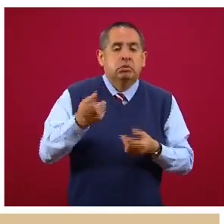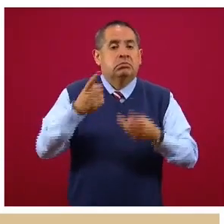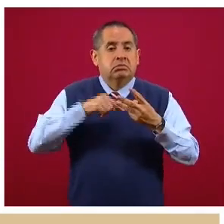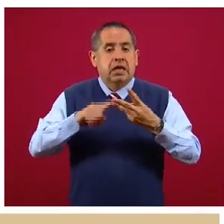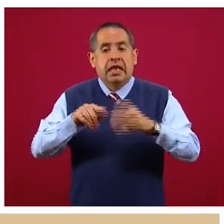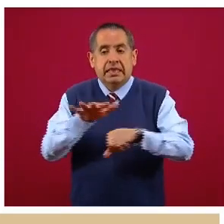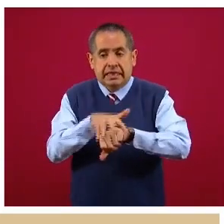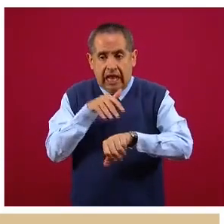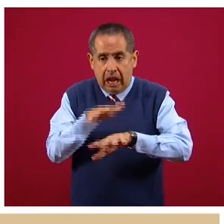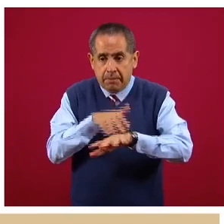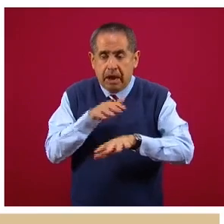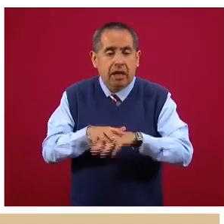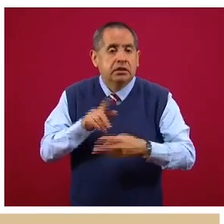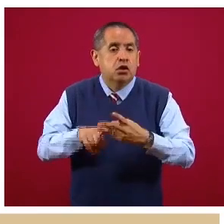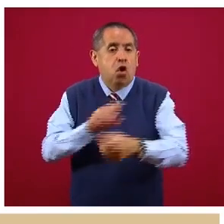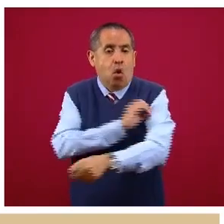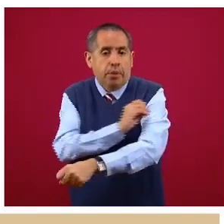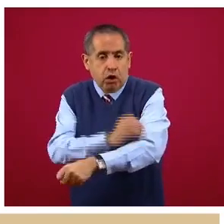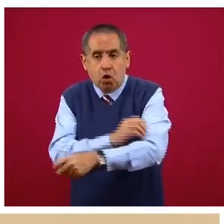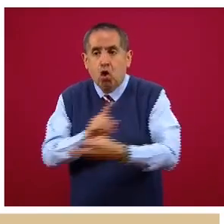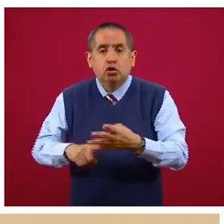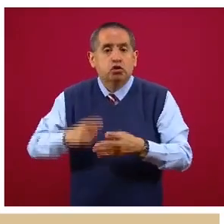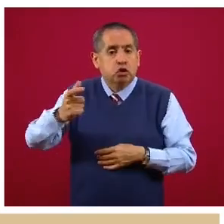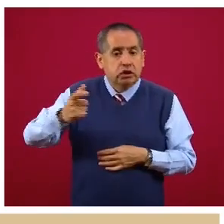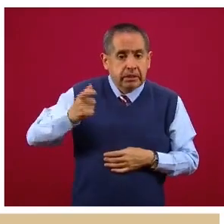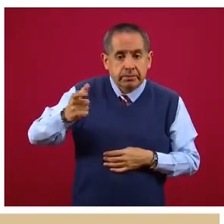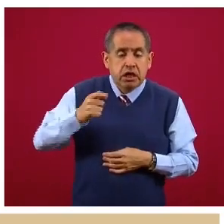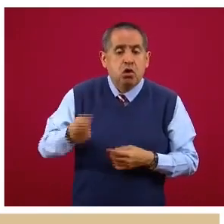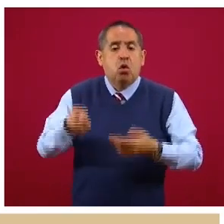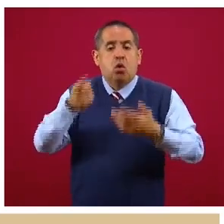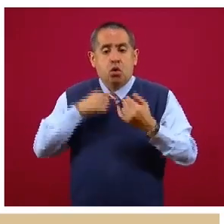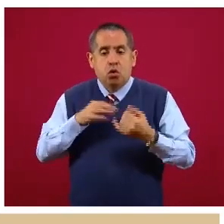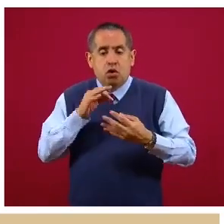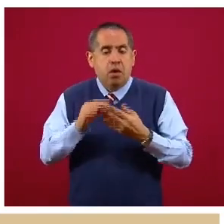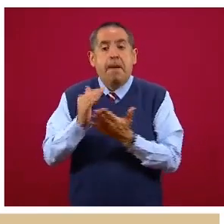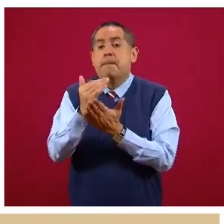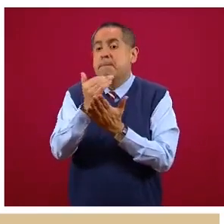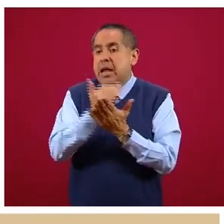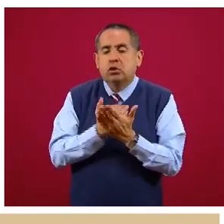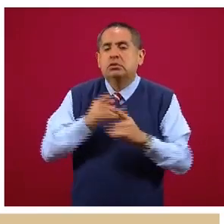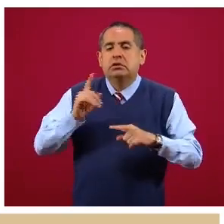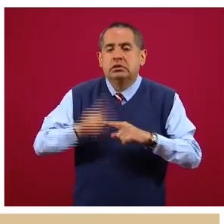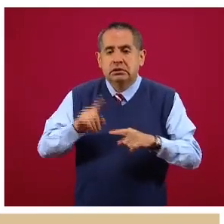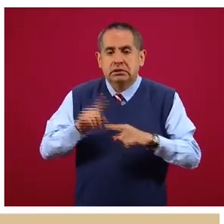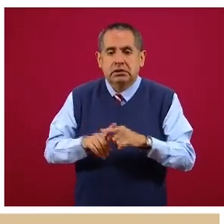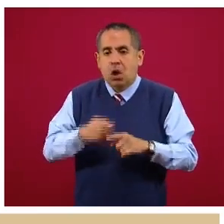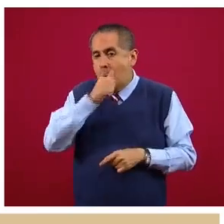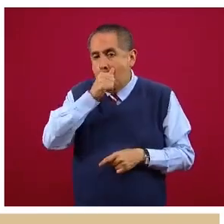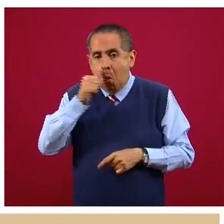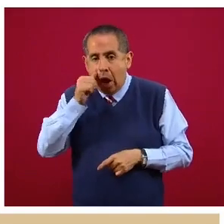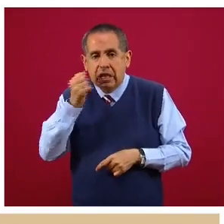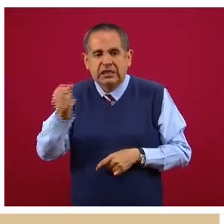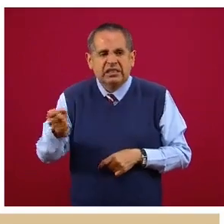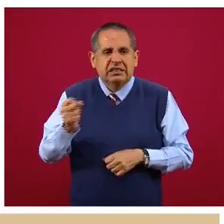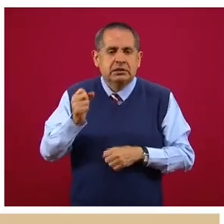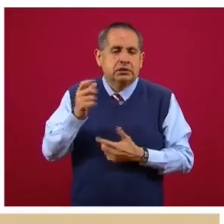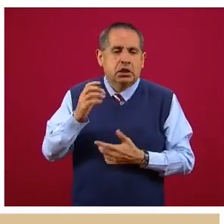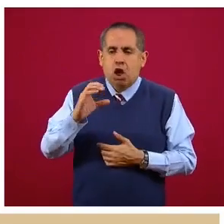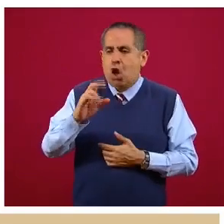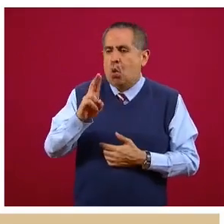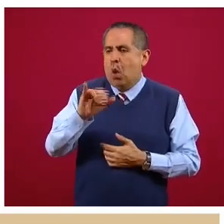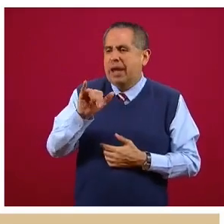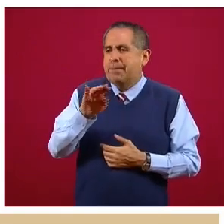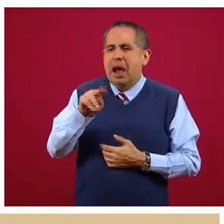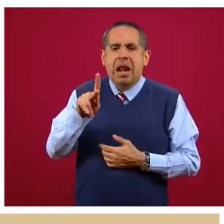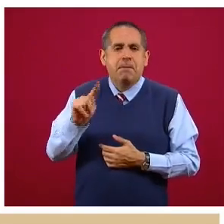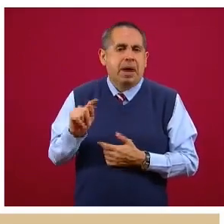Tlalpan, Álvaro Obregón y Xochimilco, y luego las 2 con menor transmisión, Benito Juárez y Coajimalpa. Vean ustedes